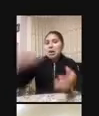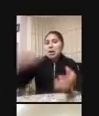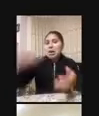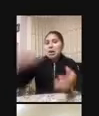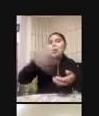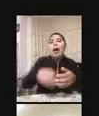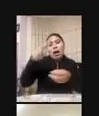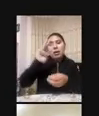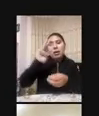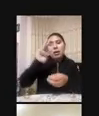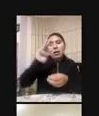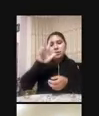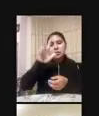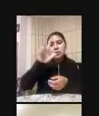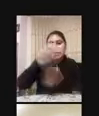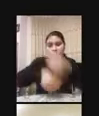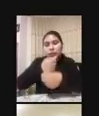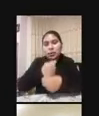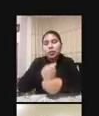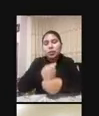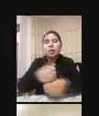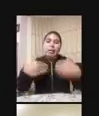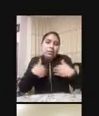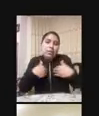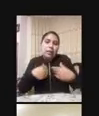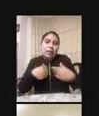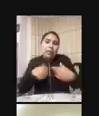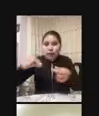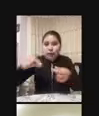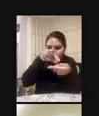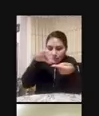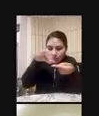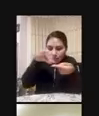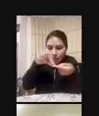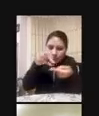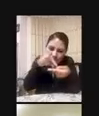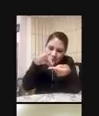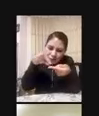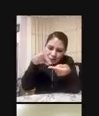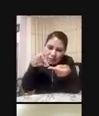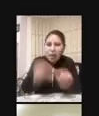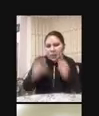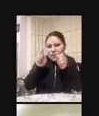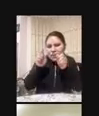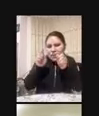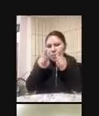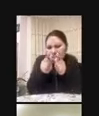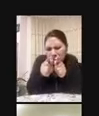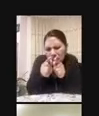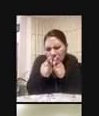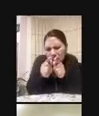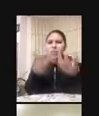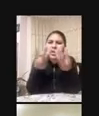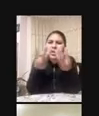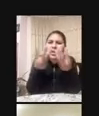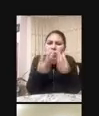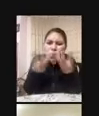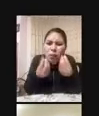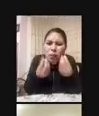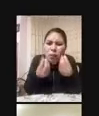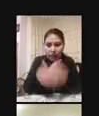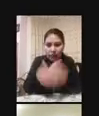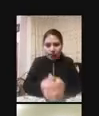caso, en la cabecita del cepillito, la cabecita del cepillito tiene que ser muy pequeñita y de cerdas suaves. ¿Por qué es importante que